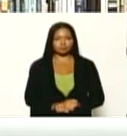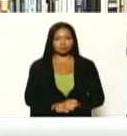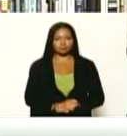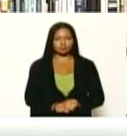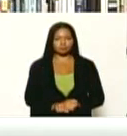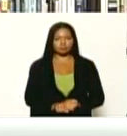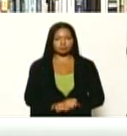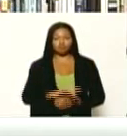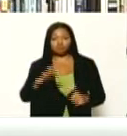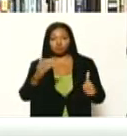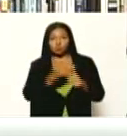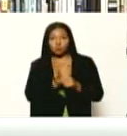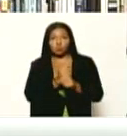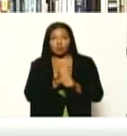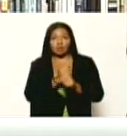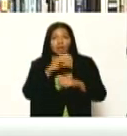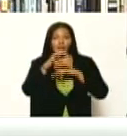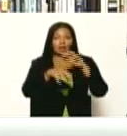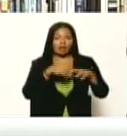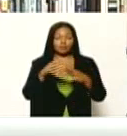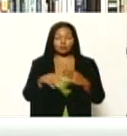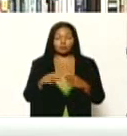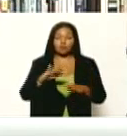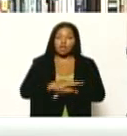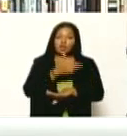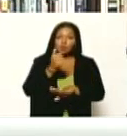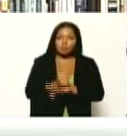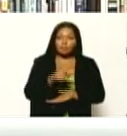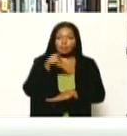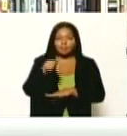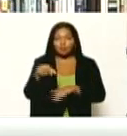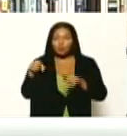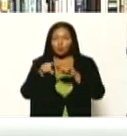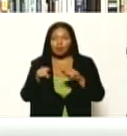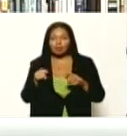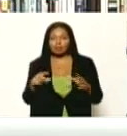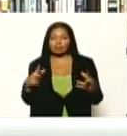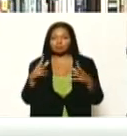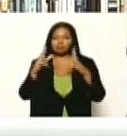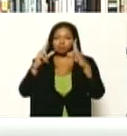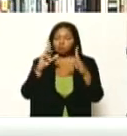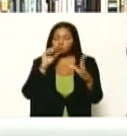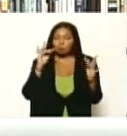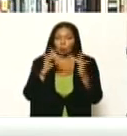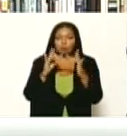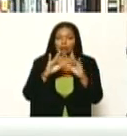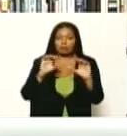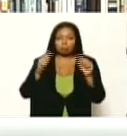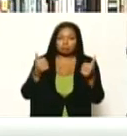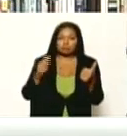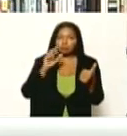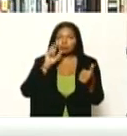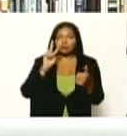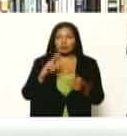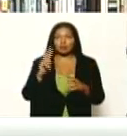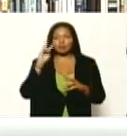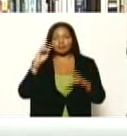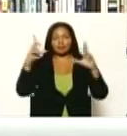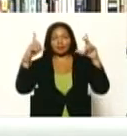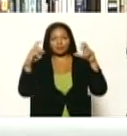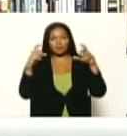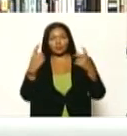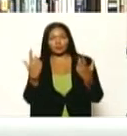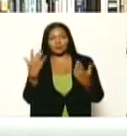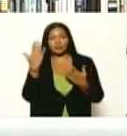Han capturado el gato volador que fue culpable de que se cortara la comunicación. Ahí tienen la foto, pues.